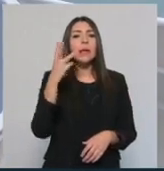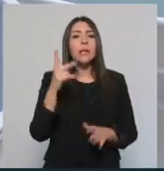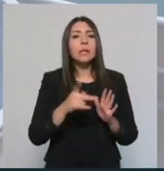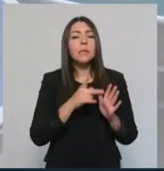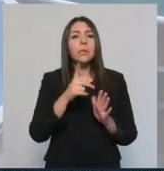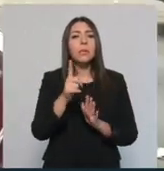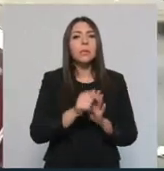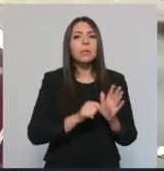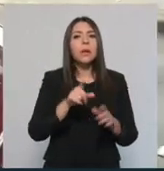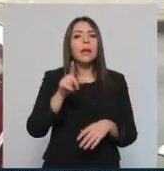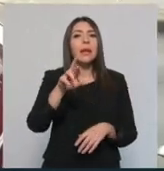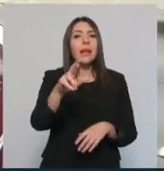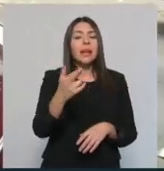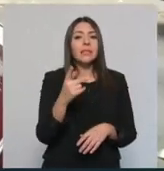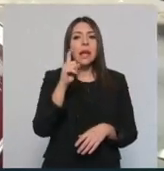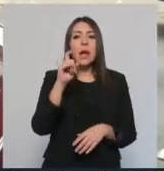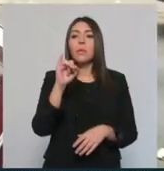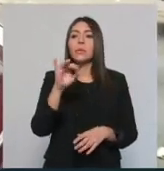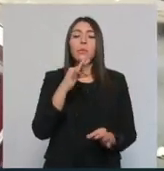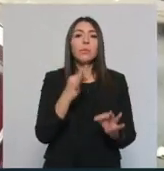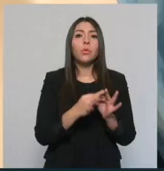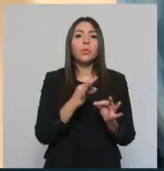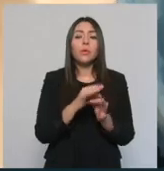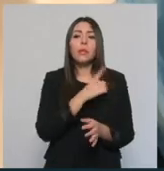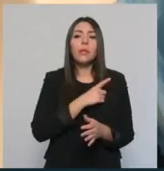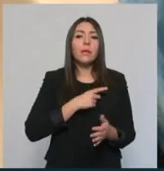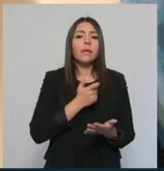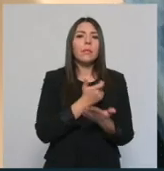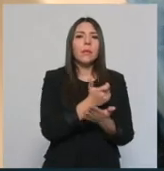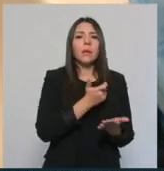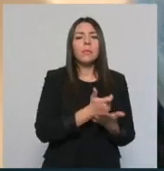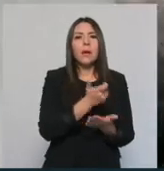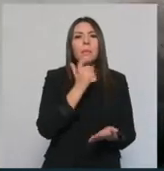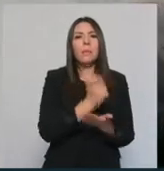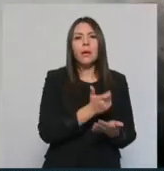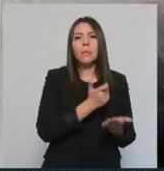puntual y exige pago de todo el mes. Mariana Sánchez, 21 Noticias.